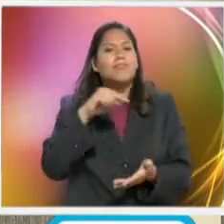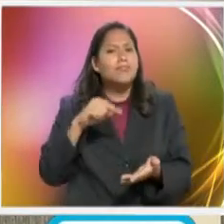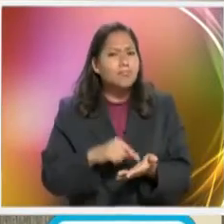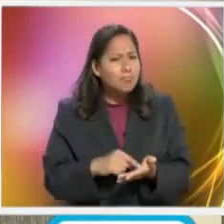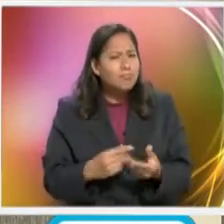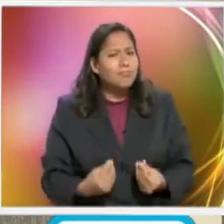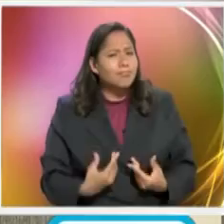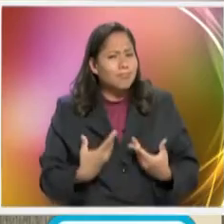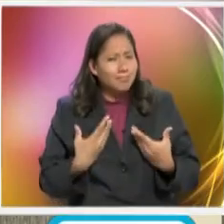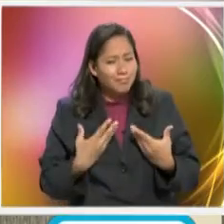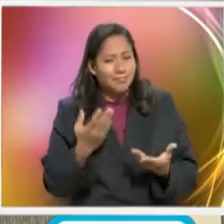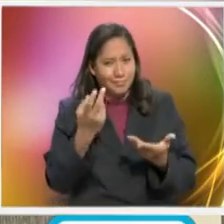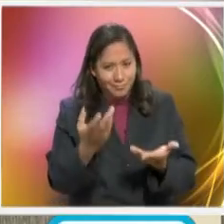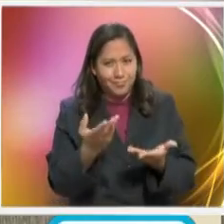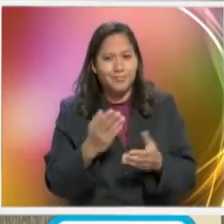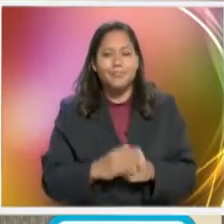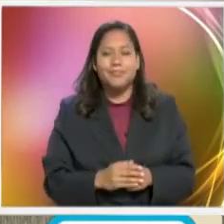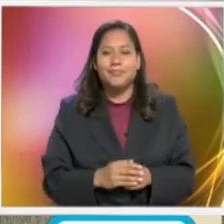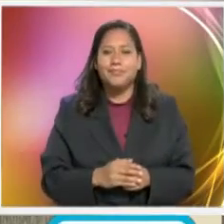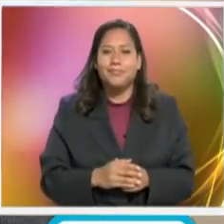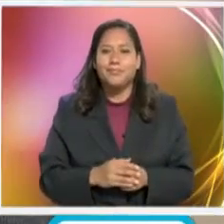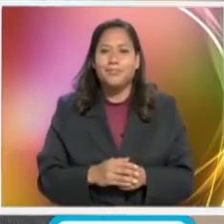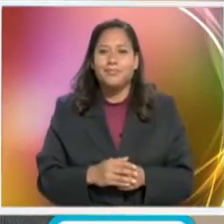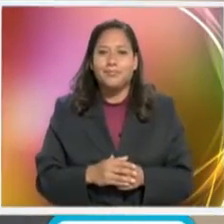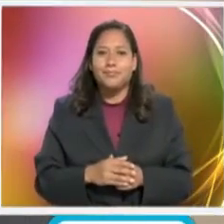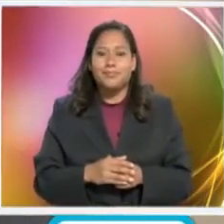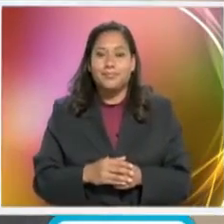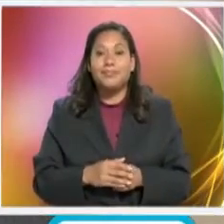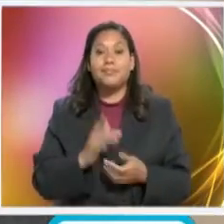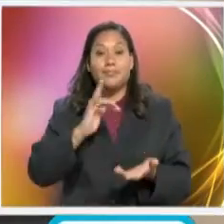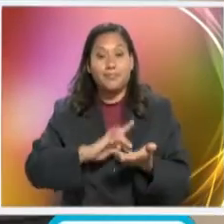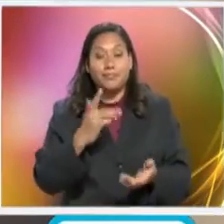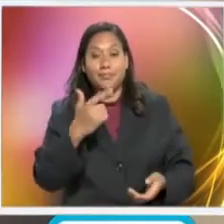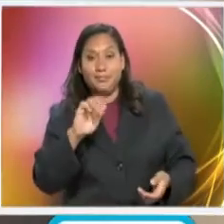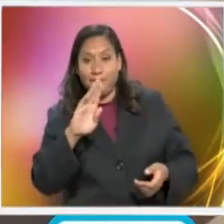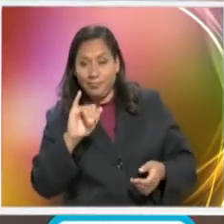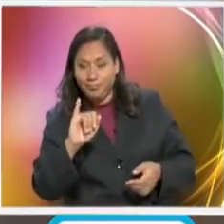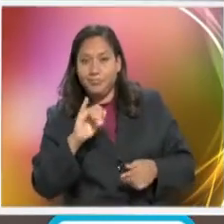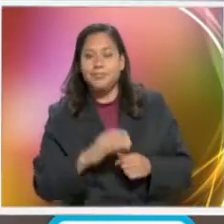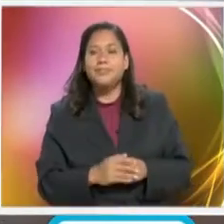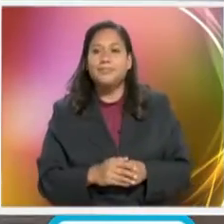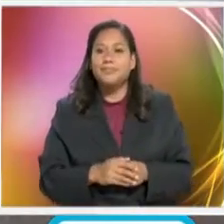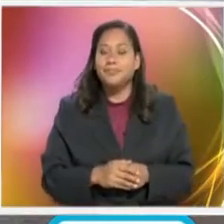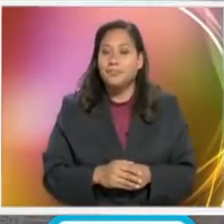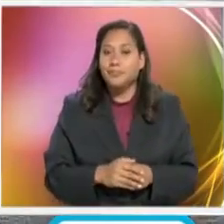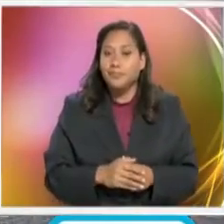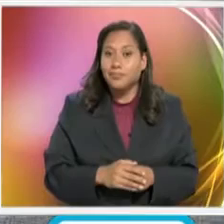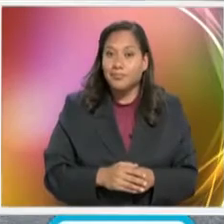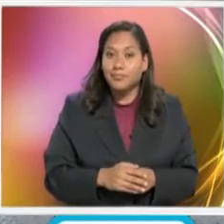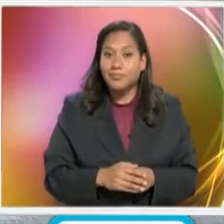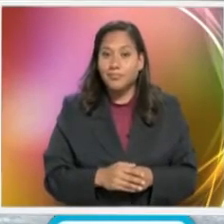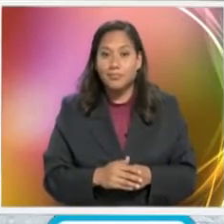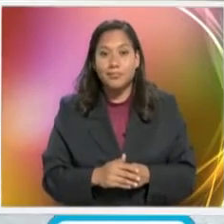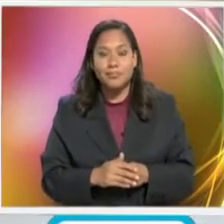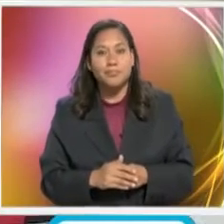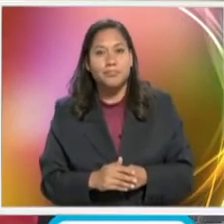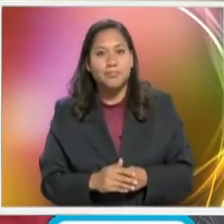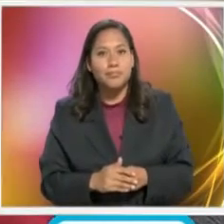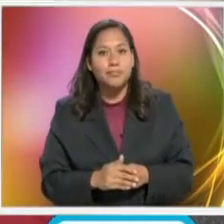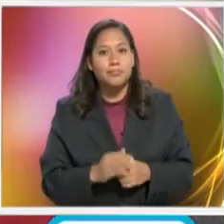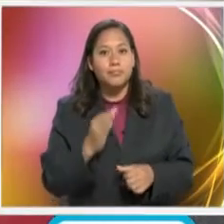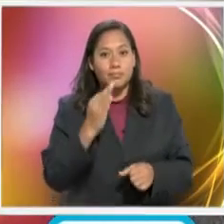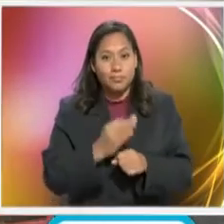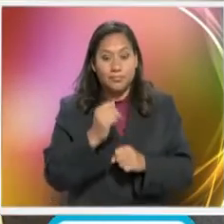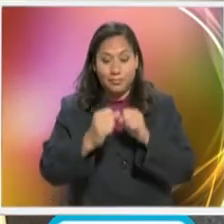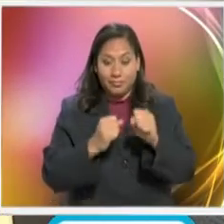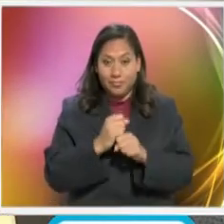a disfrutar de esta propuesta. Gracias, Gaby. Y es que este año celebraremos ya